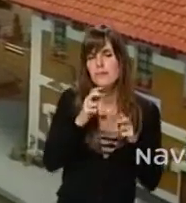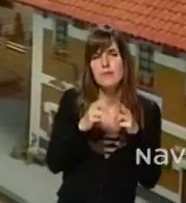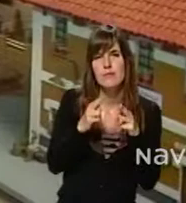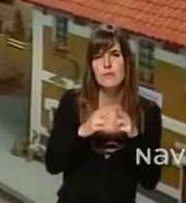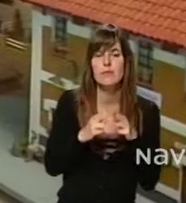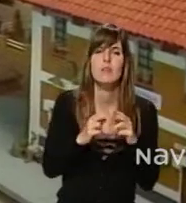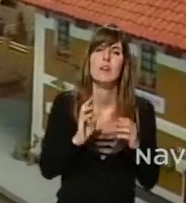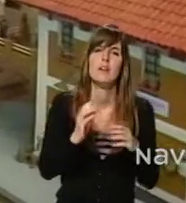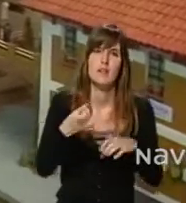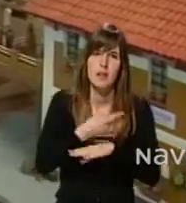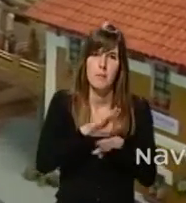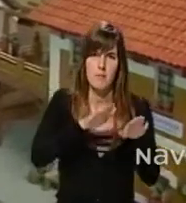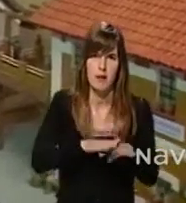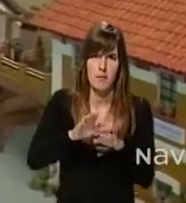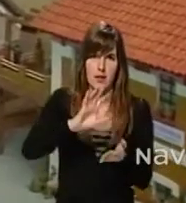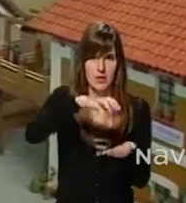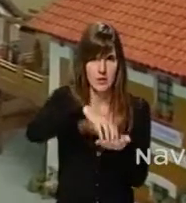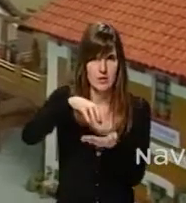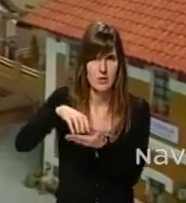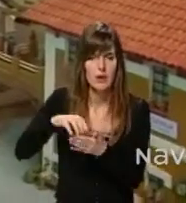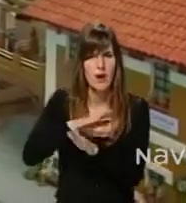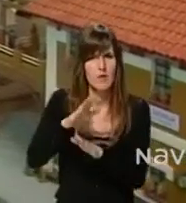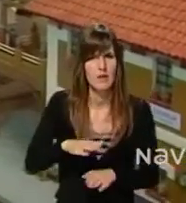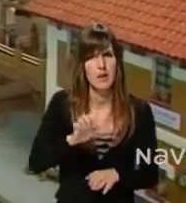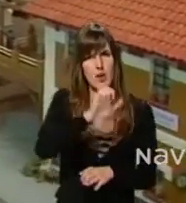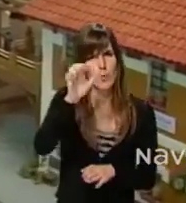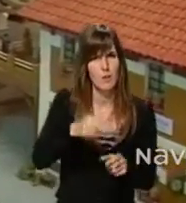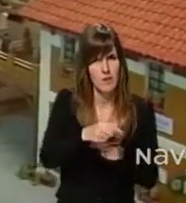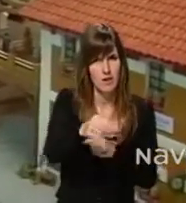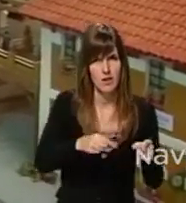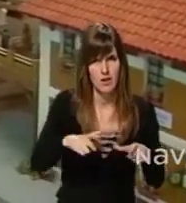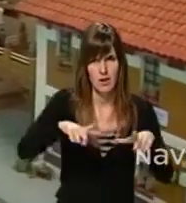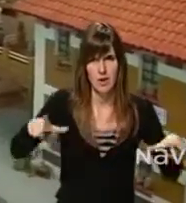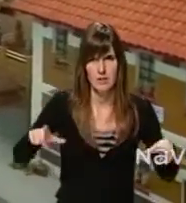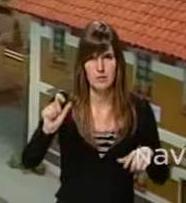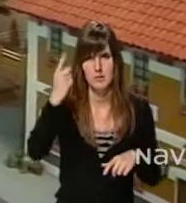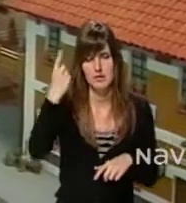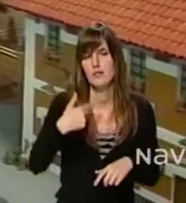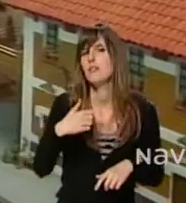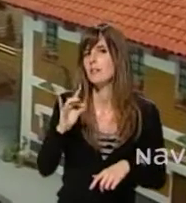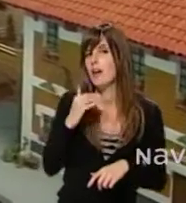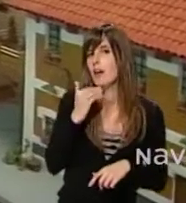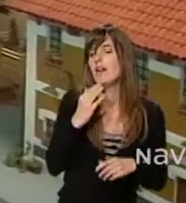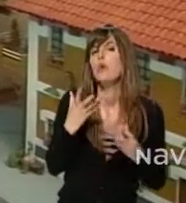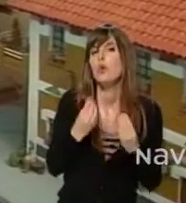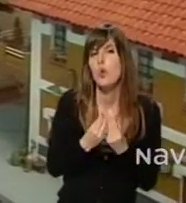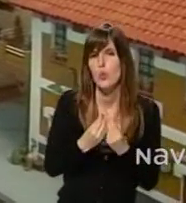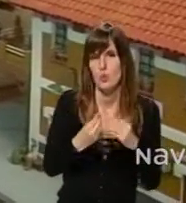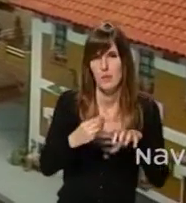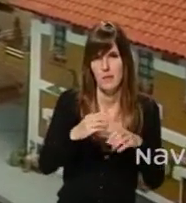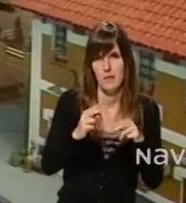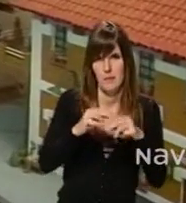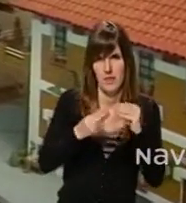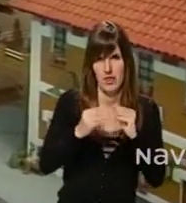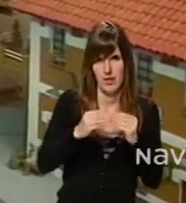estación lograste hacer una de las maquetas más grandes de Europa, ¿no? Sí, bueno, más grande de Europa, modulada de esto,